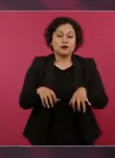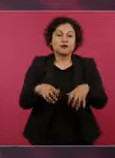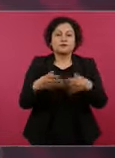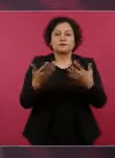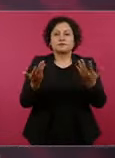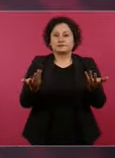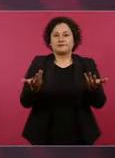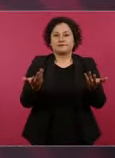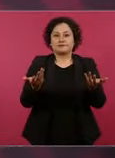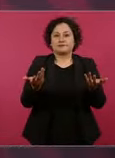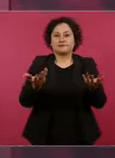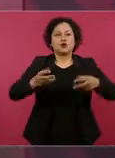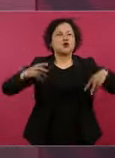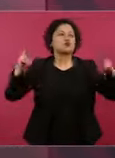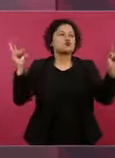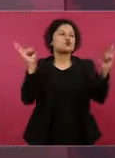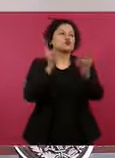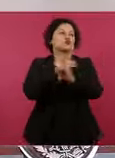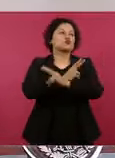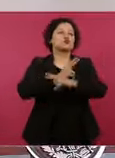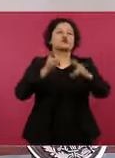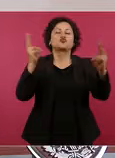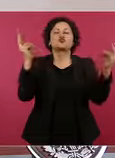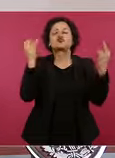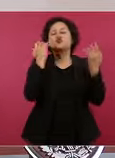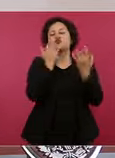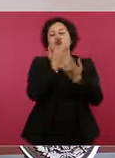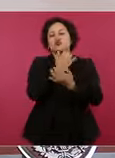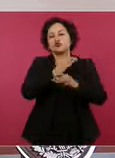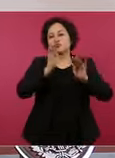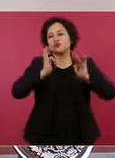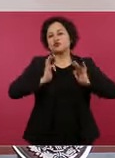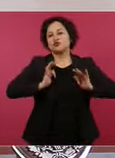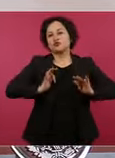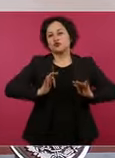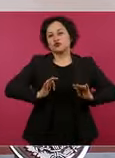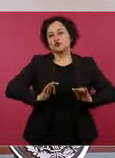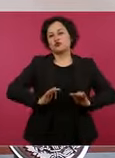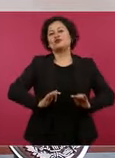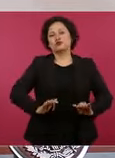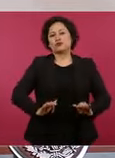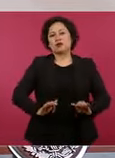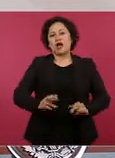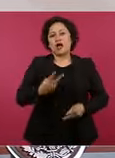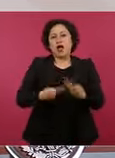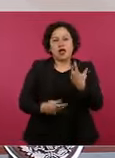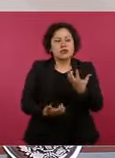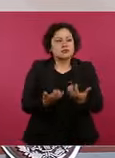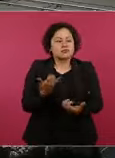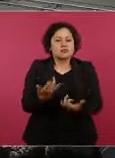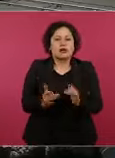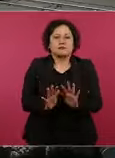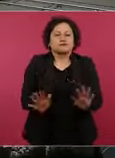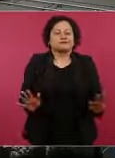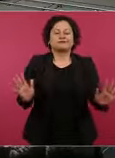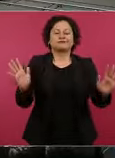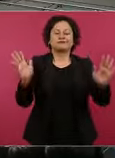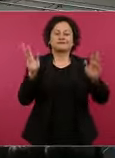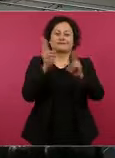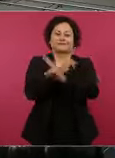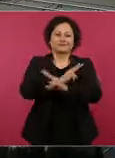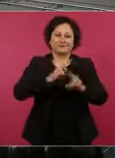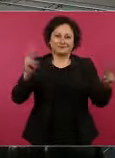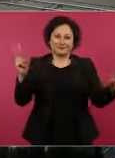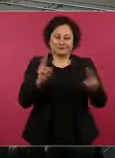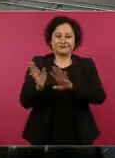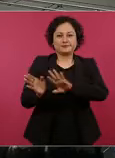se refresca bastante, ¿no?, el ambiente, no se calienta tanto. Dos temas diferentes, presidente,